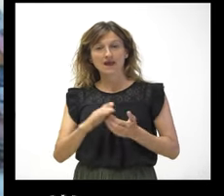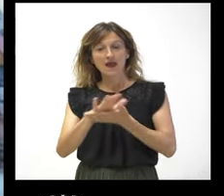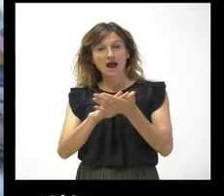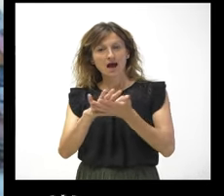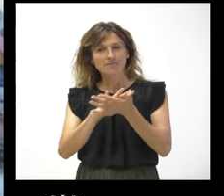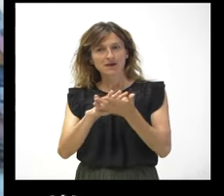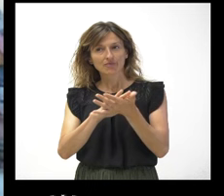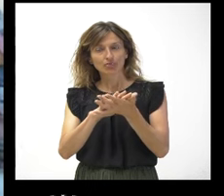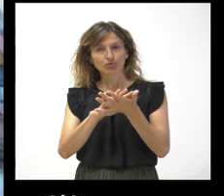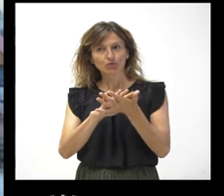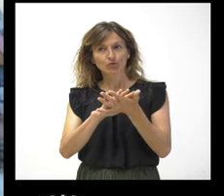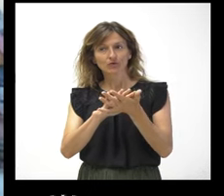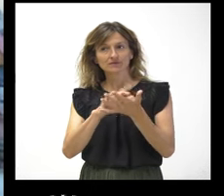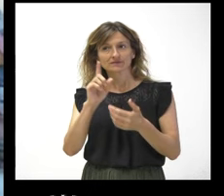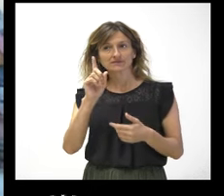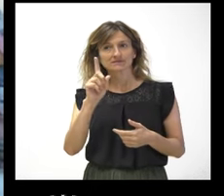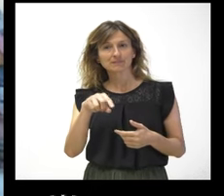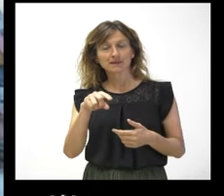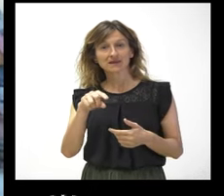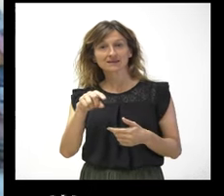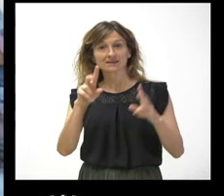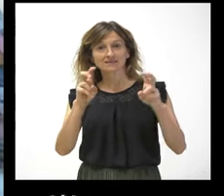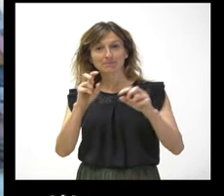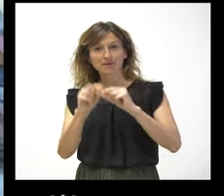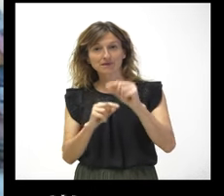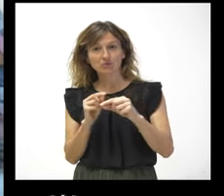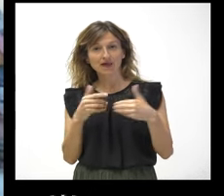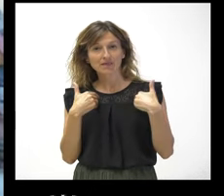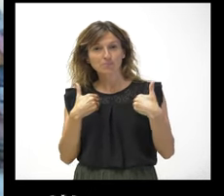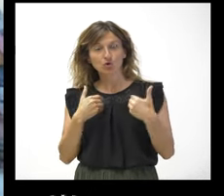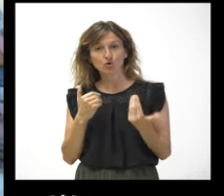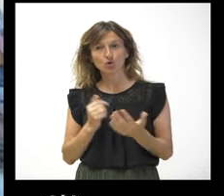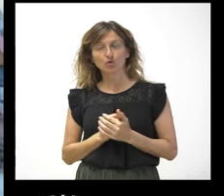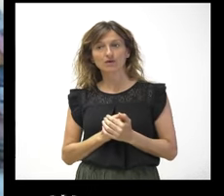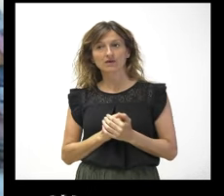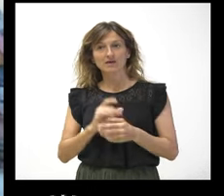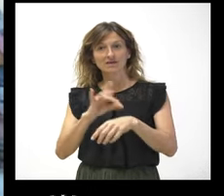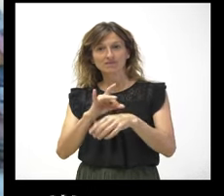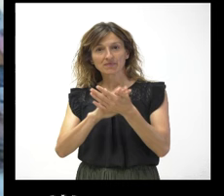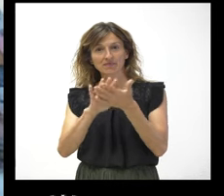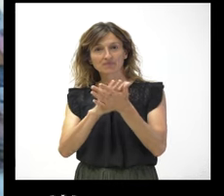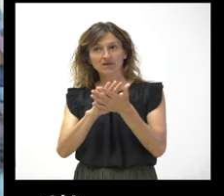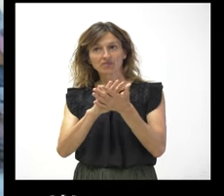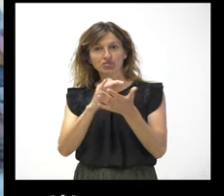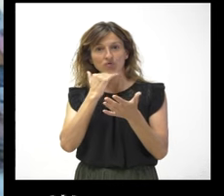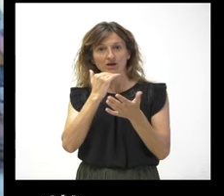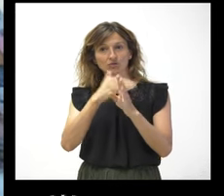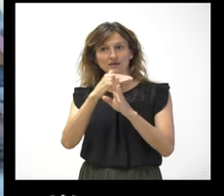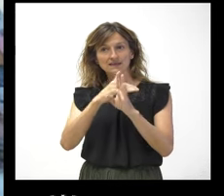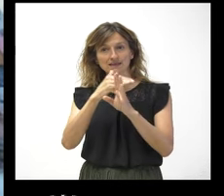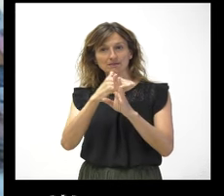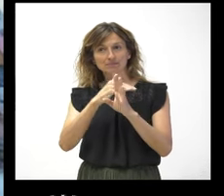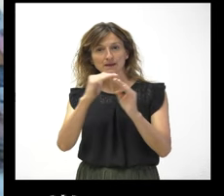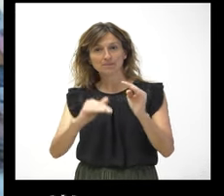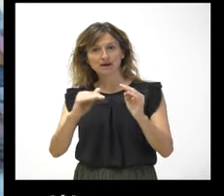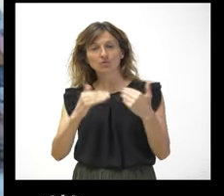del del monip de la viruela hasta del del mono Eh bueno seguimos en nivel un poquito un poquito